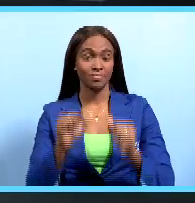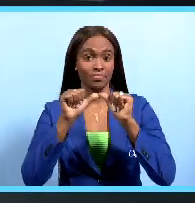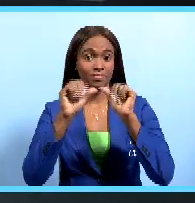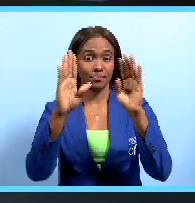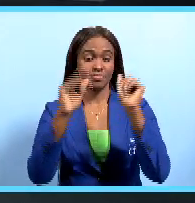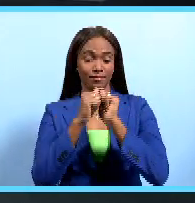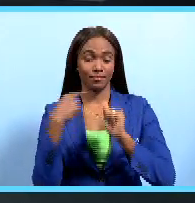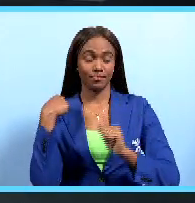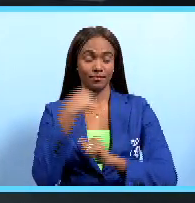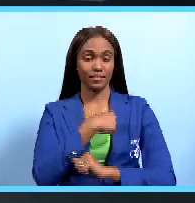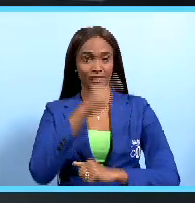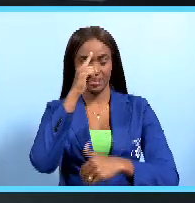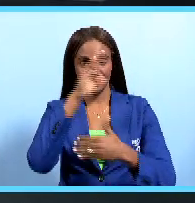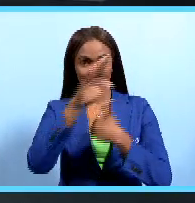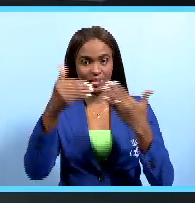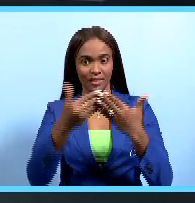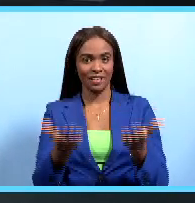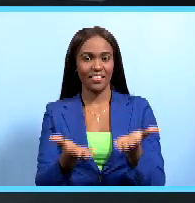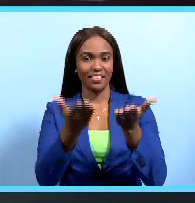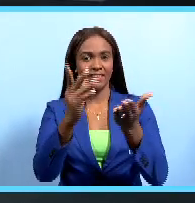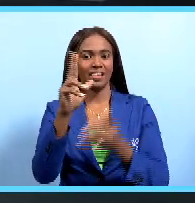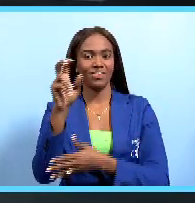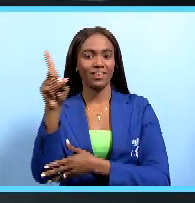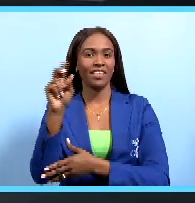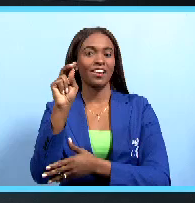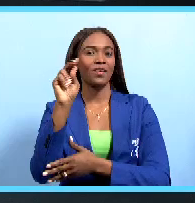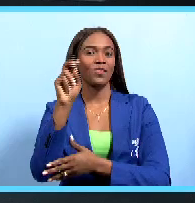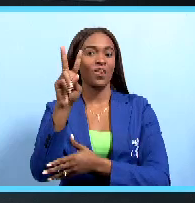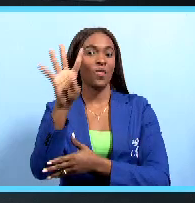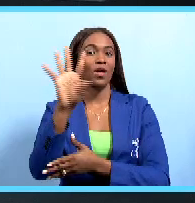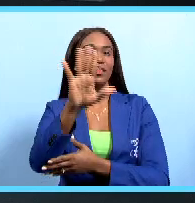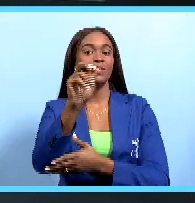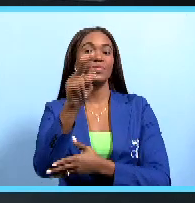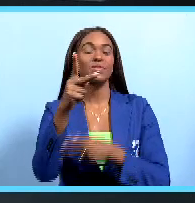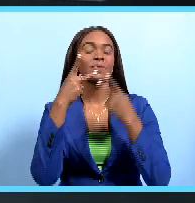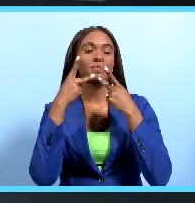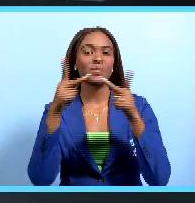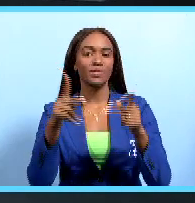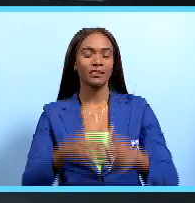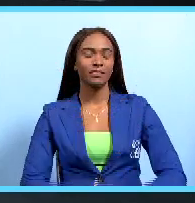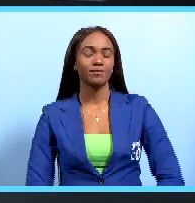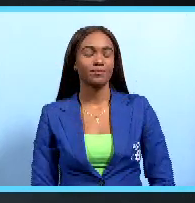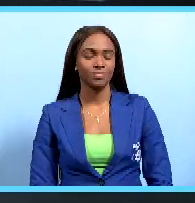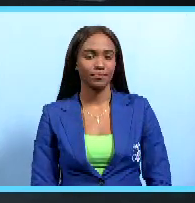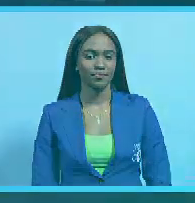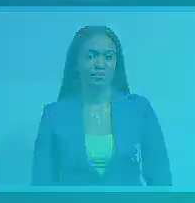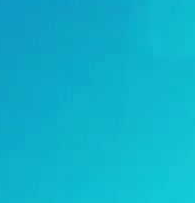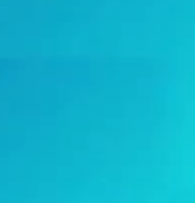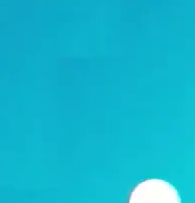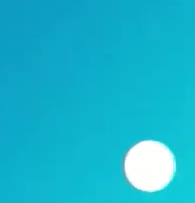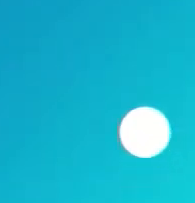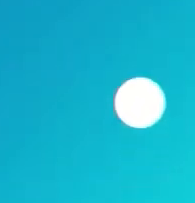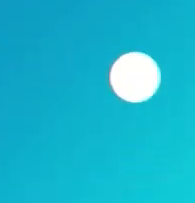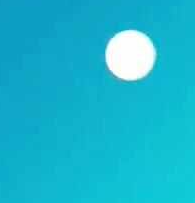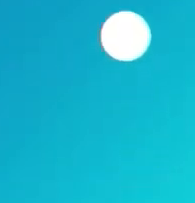Continúen disfrutando de todo lo que ofrece para ustedes RTVD4, tu televisión pública.